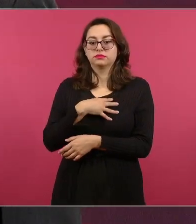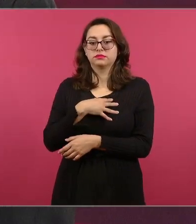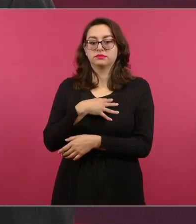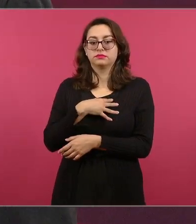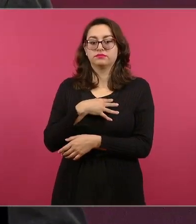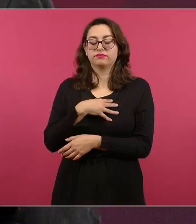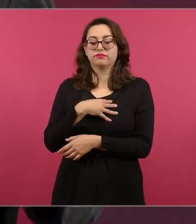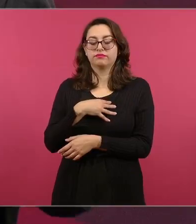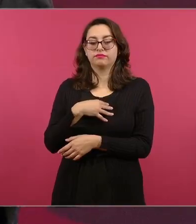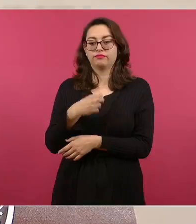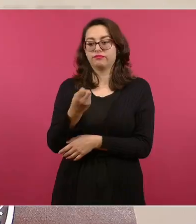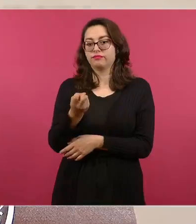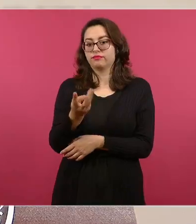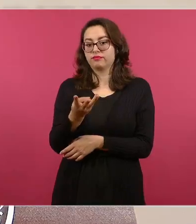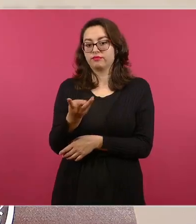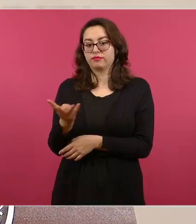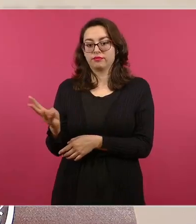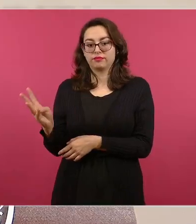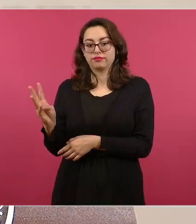a